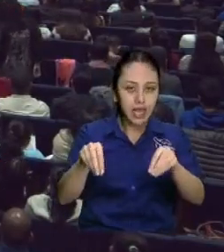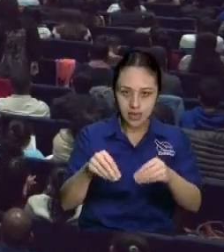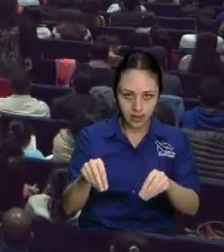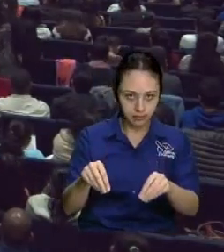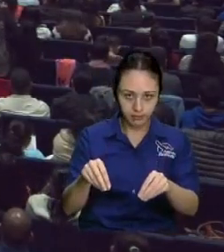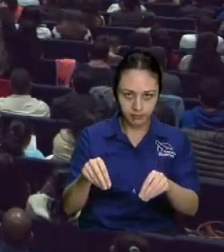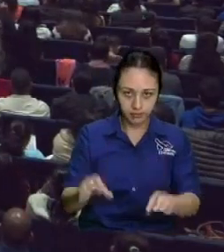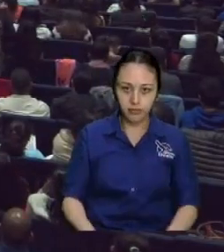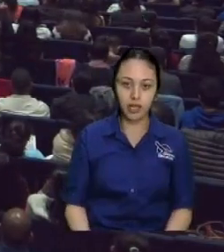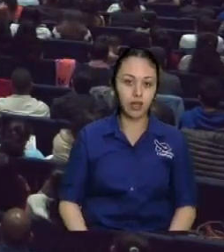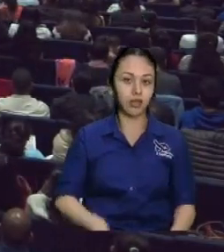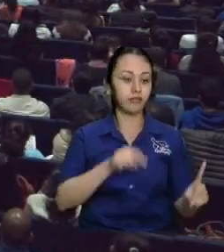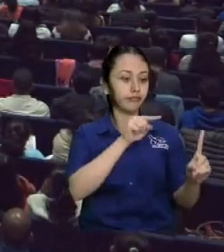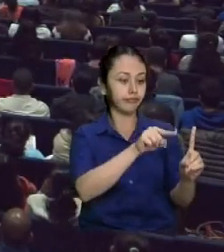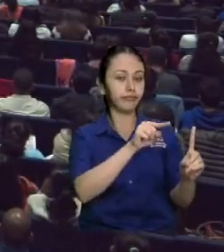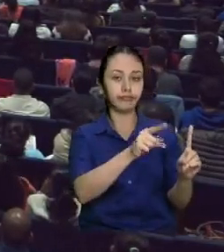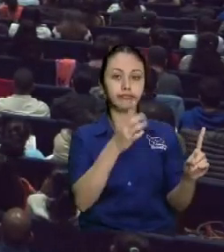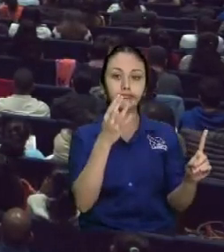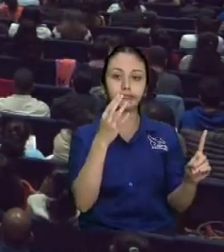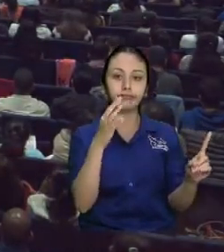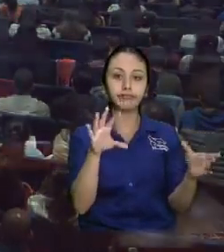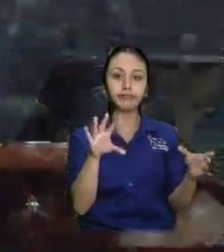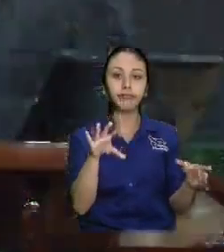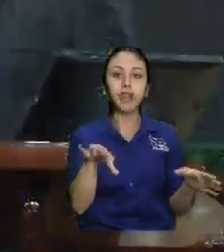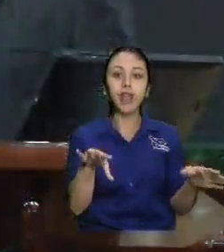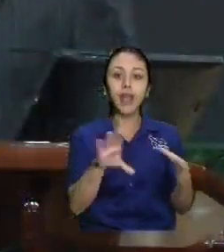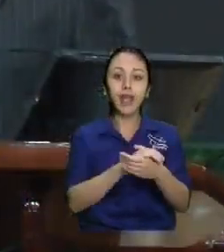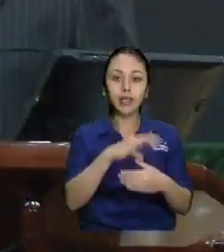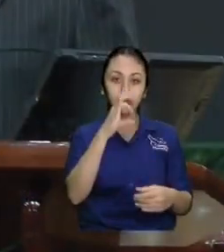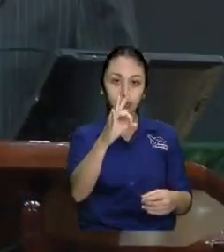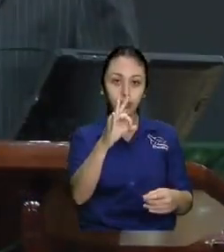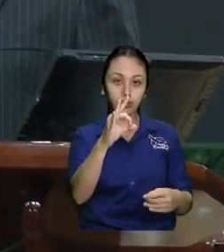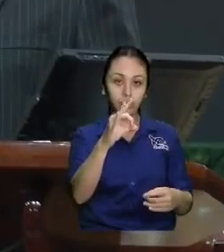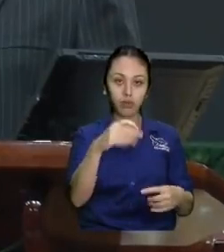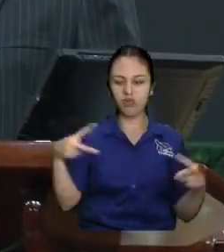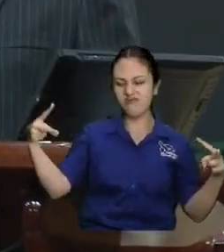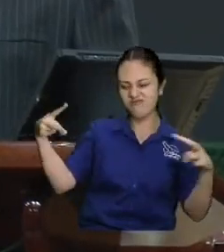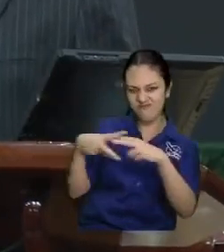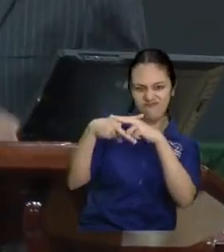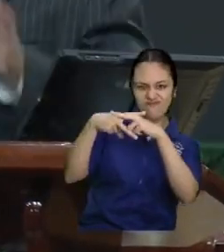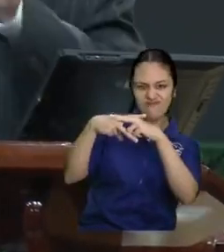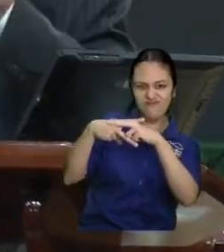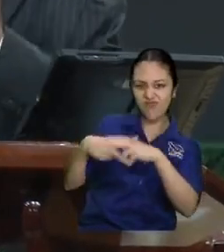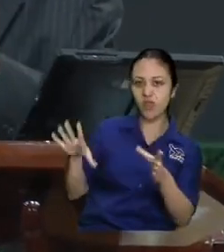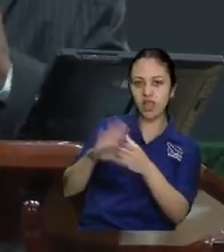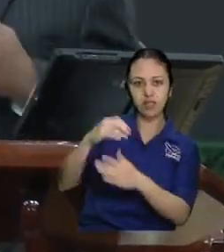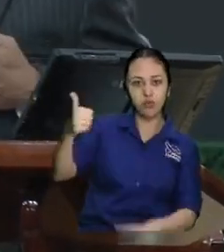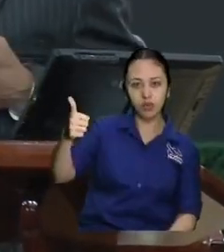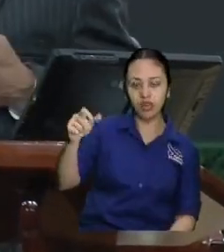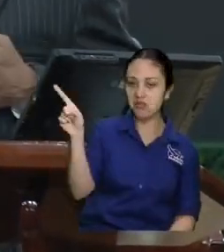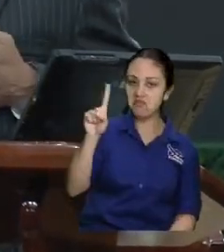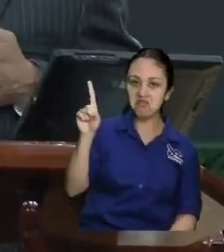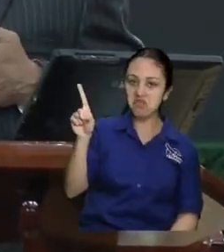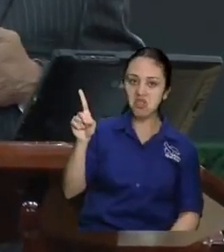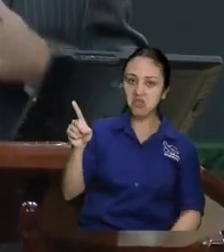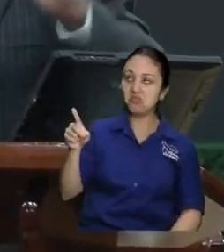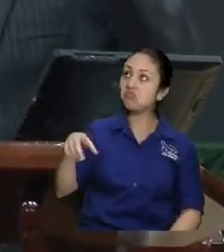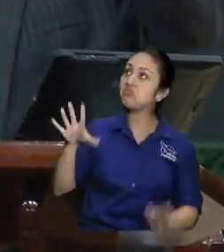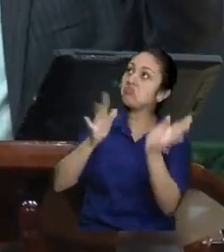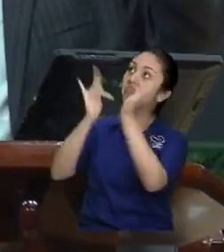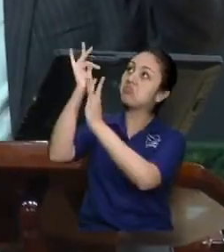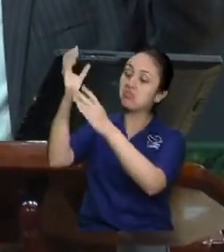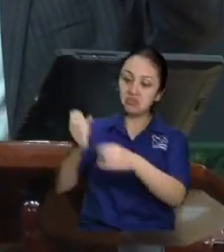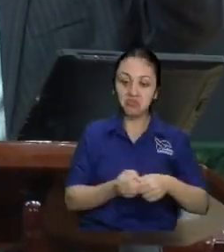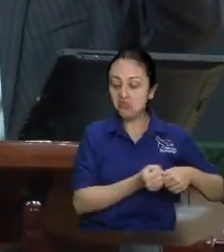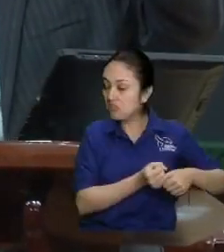mujer, creo que se va a ir en el arrebatamiento. Se lo voy a decir de esta forma, pues